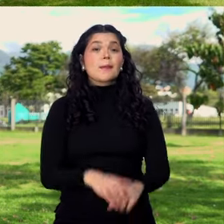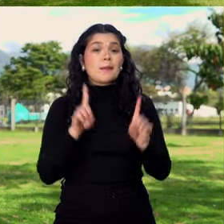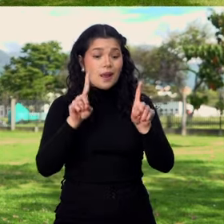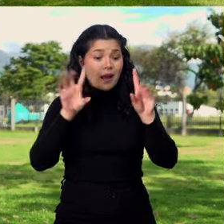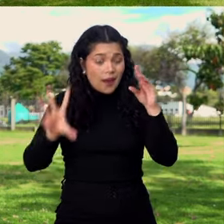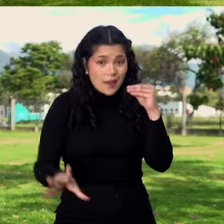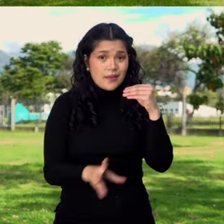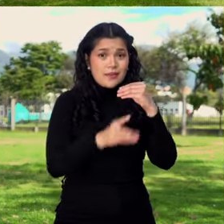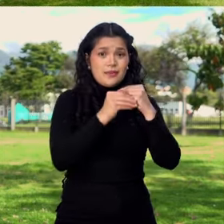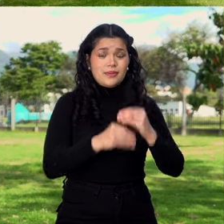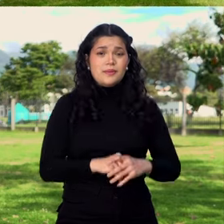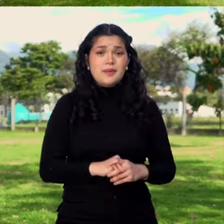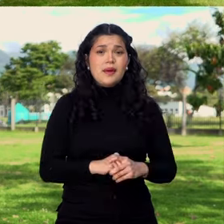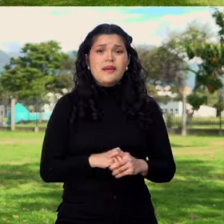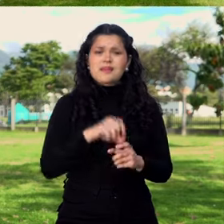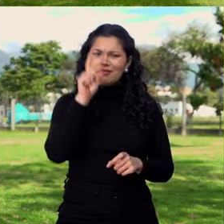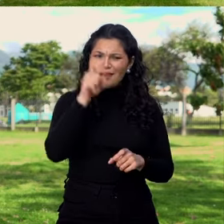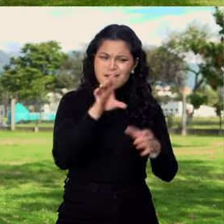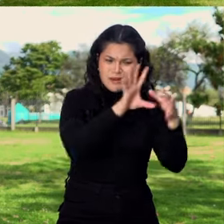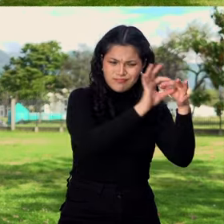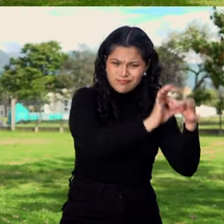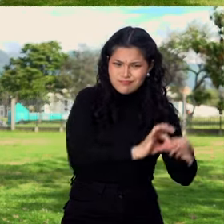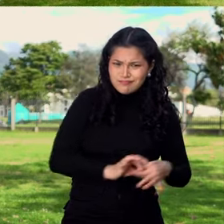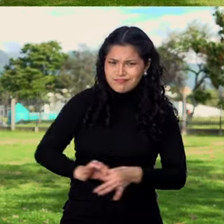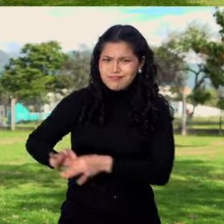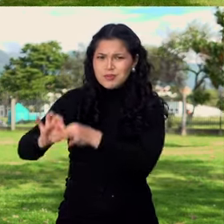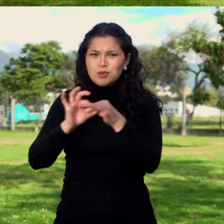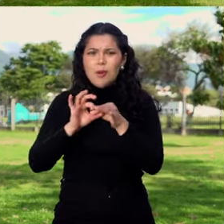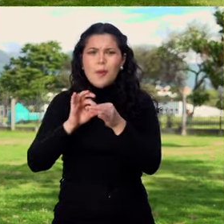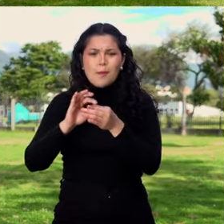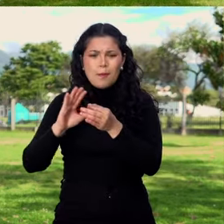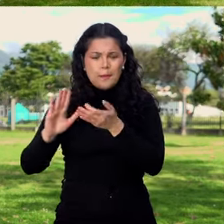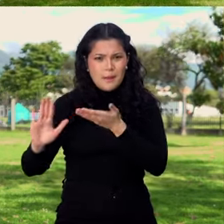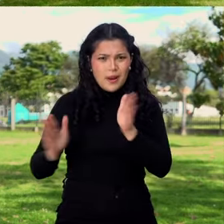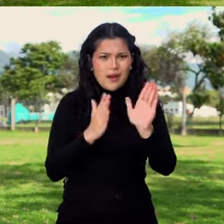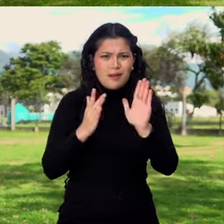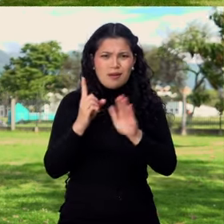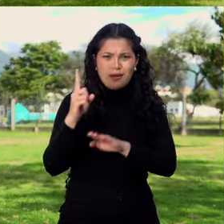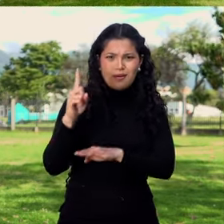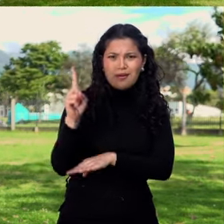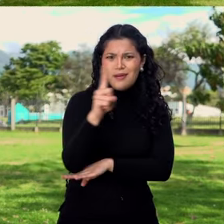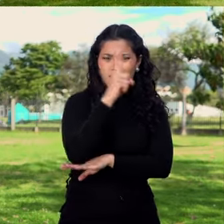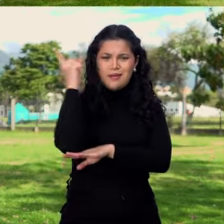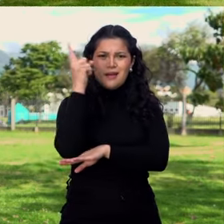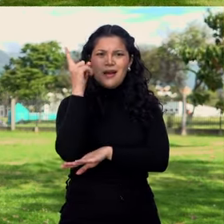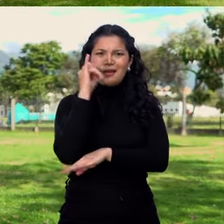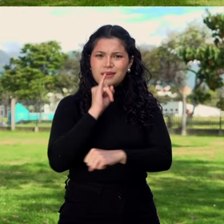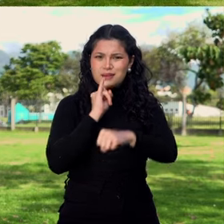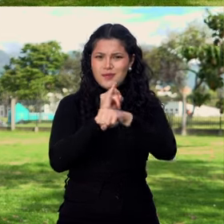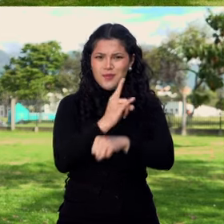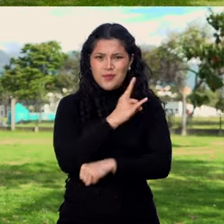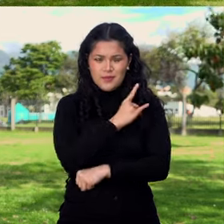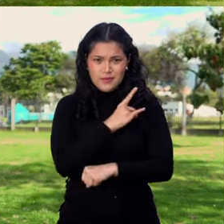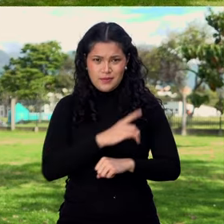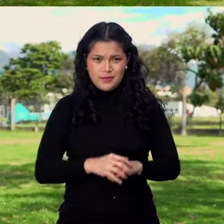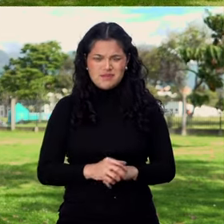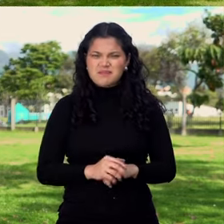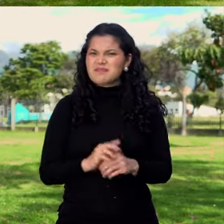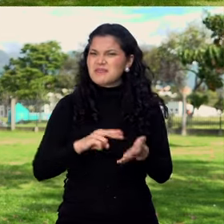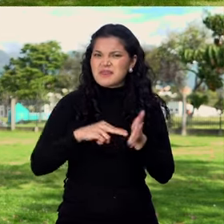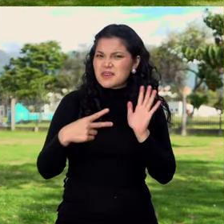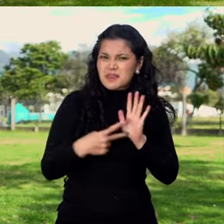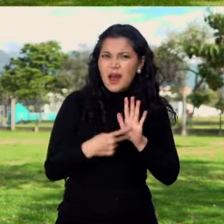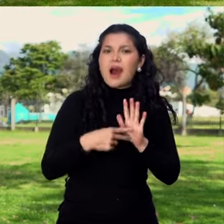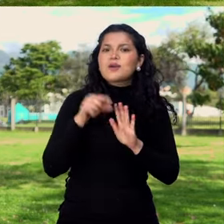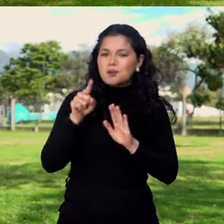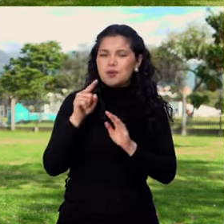adicionalmente debe armonizarse con el plan global institucional de nuestra universidad es decir con el